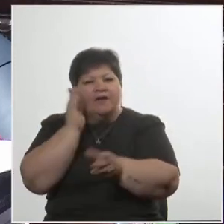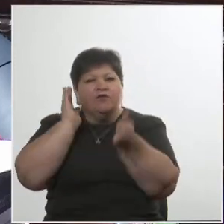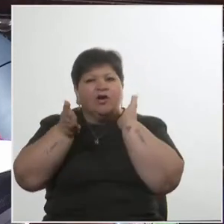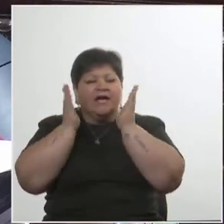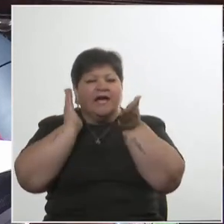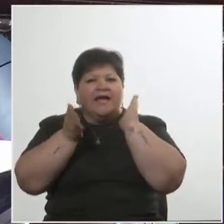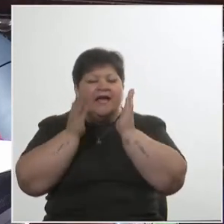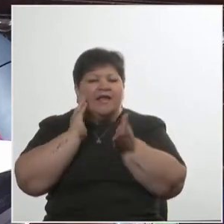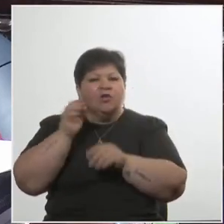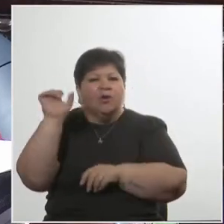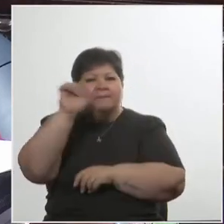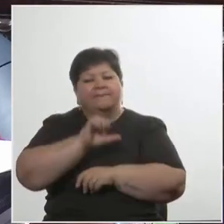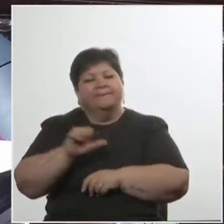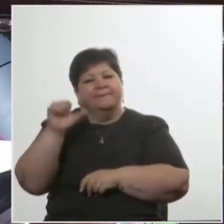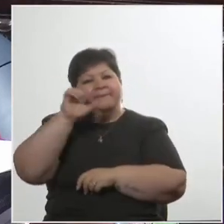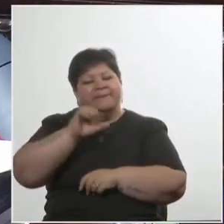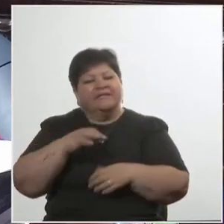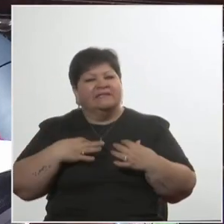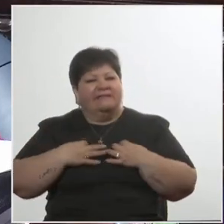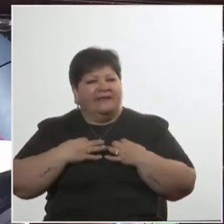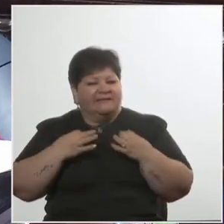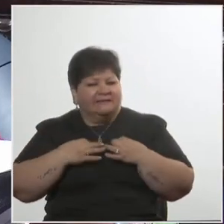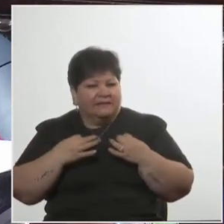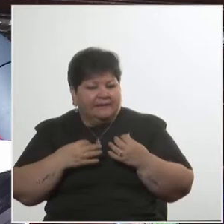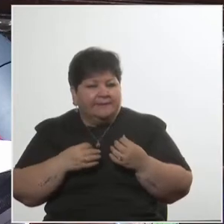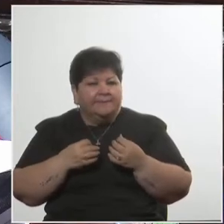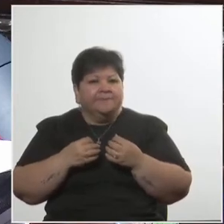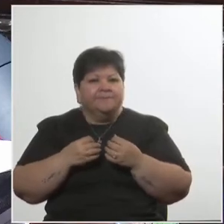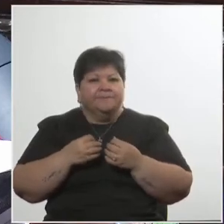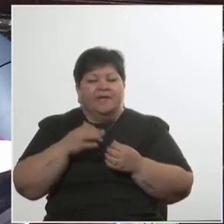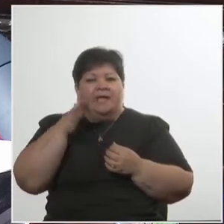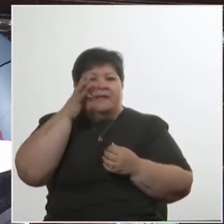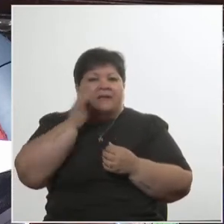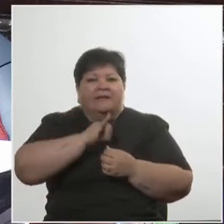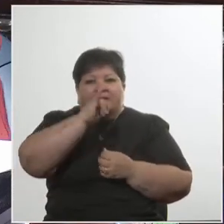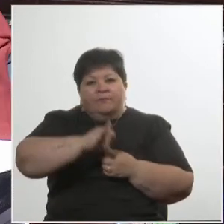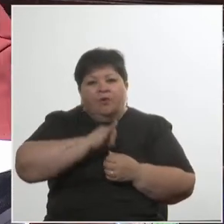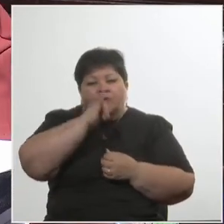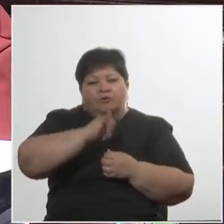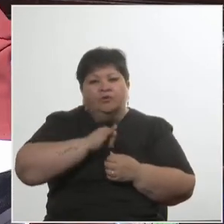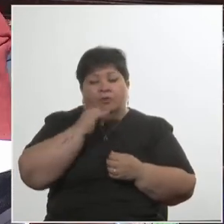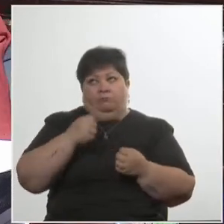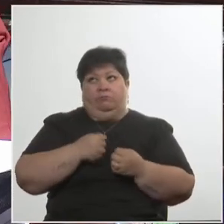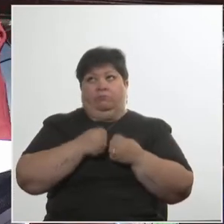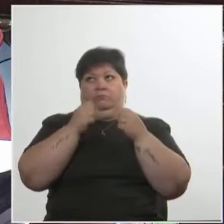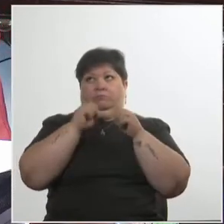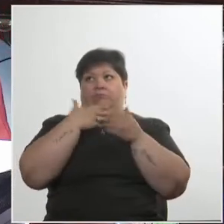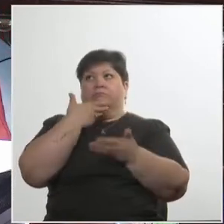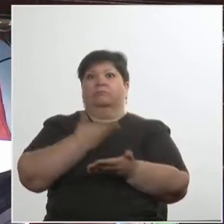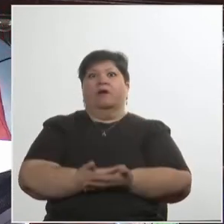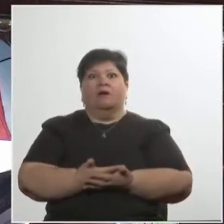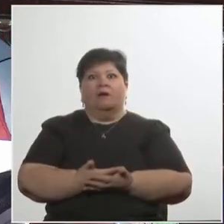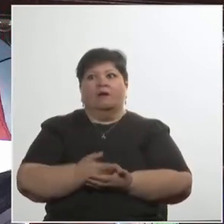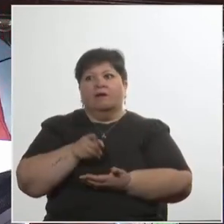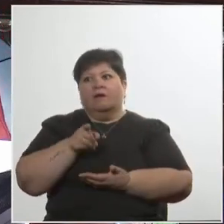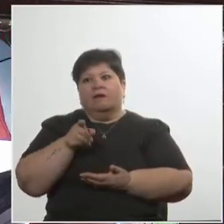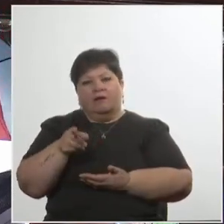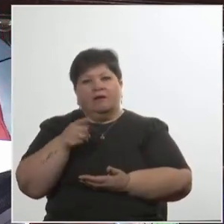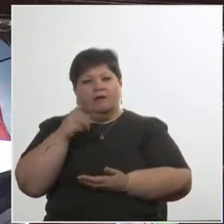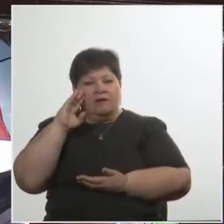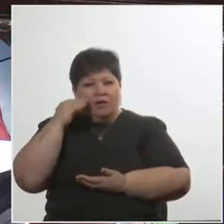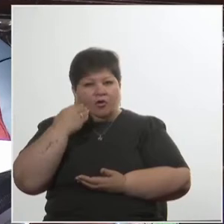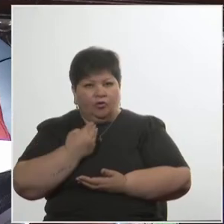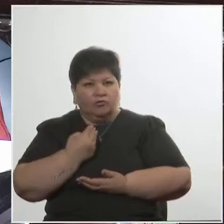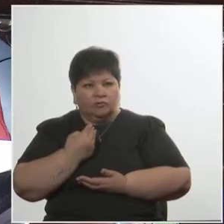textil y el testimonio este más impactante fue el de que él terminaba reconociendo